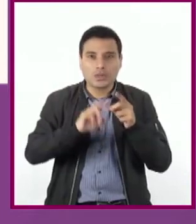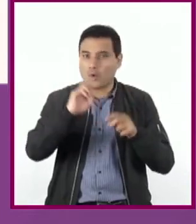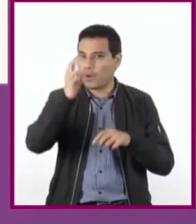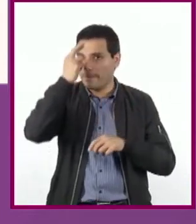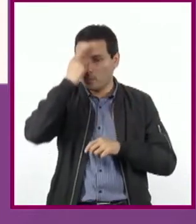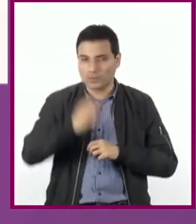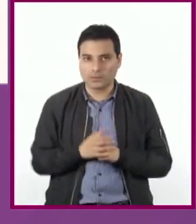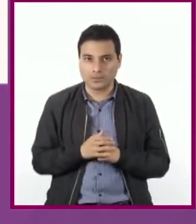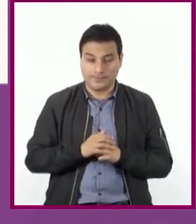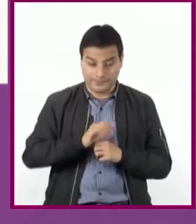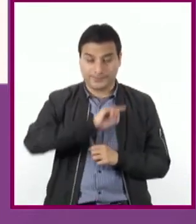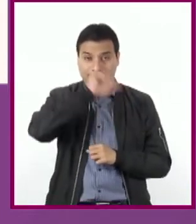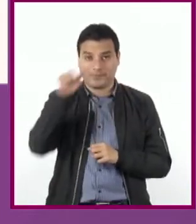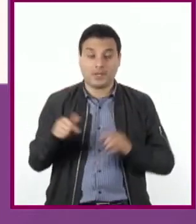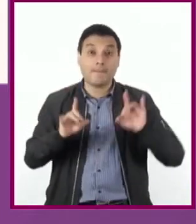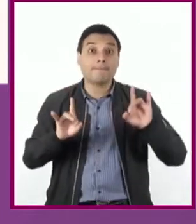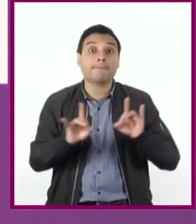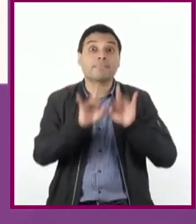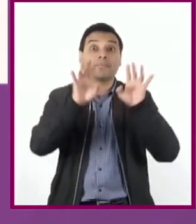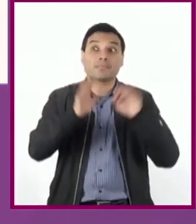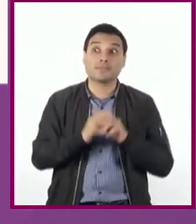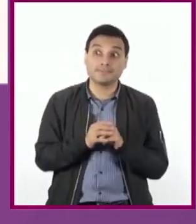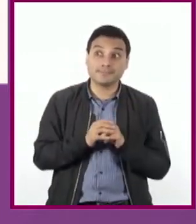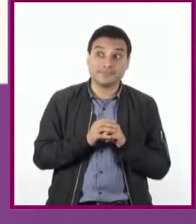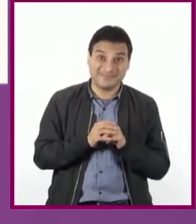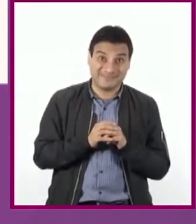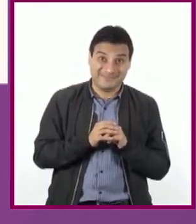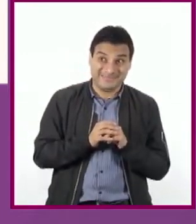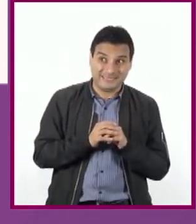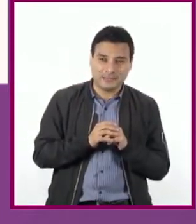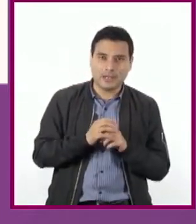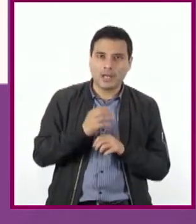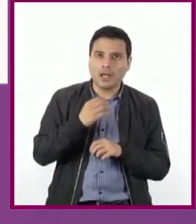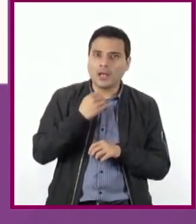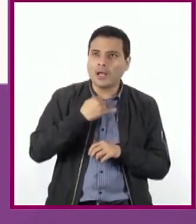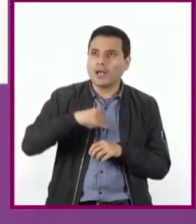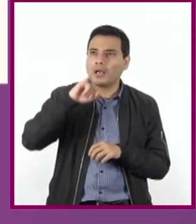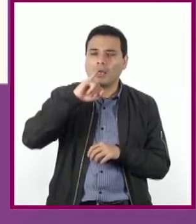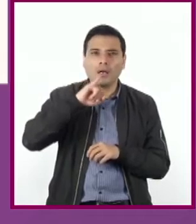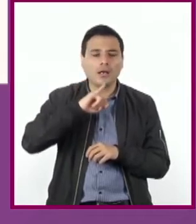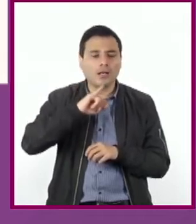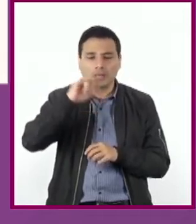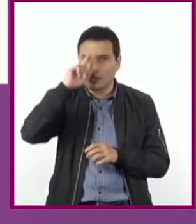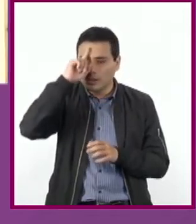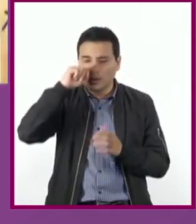De pronto, a lo lejos, no pudo creer lo que vio.